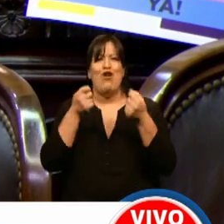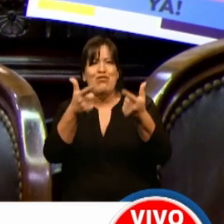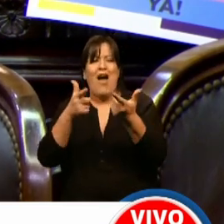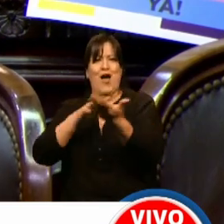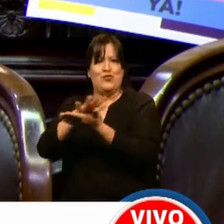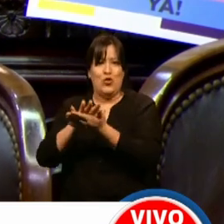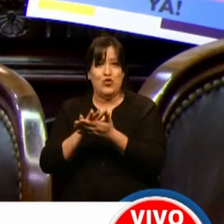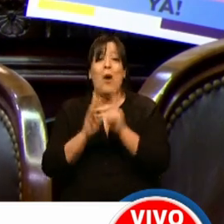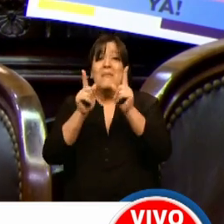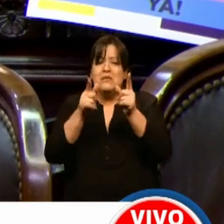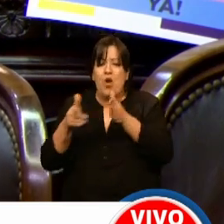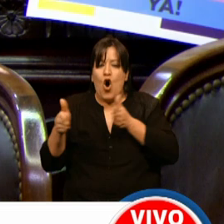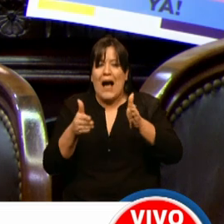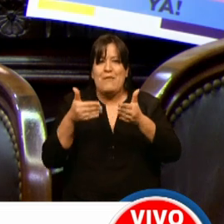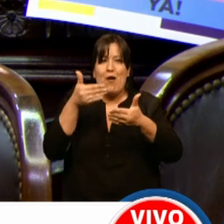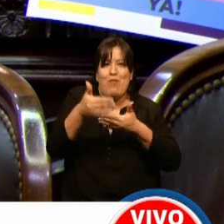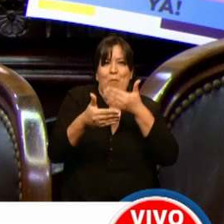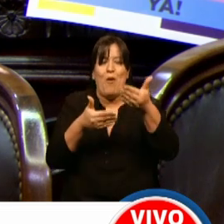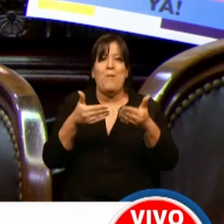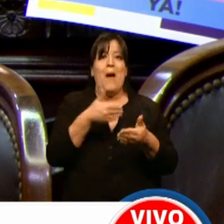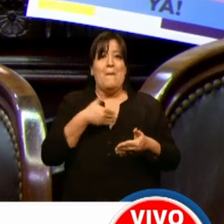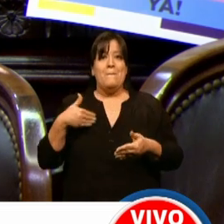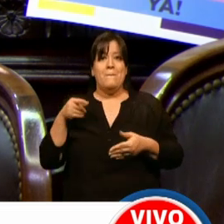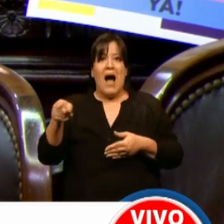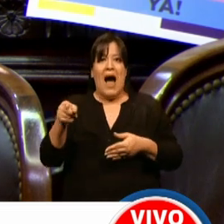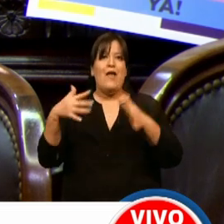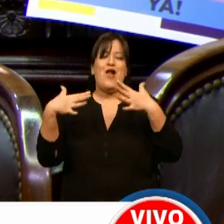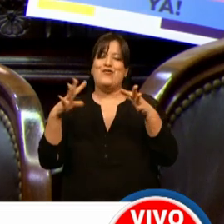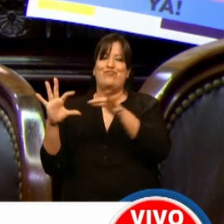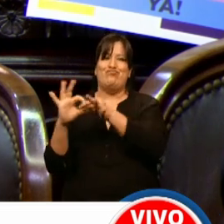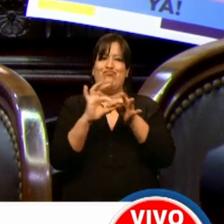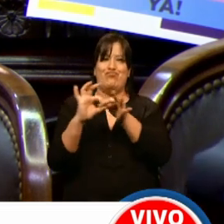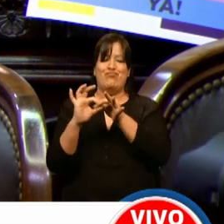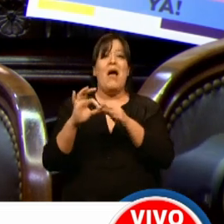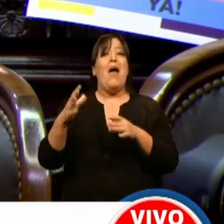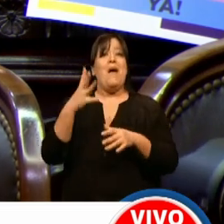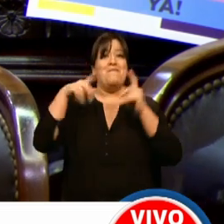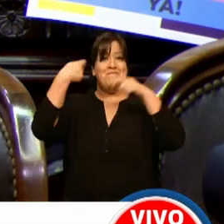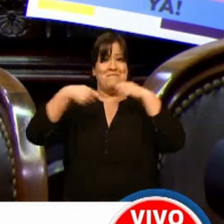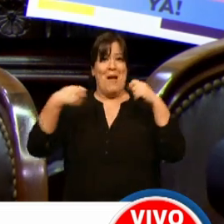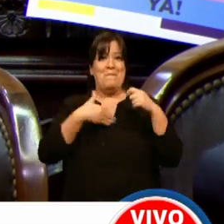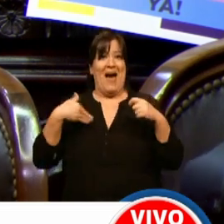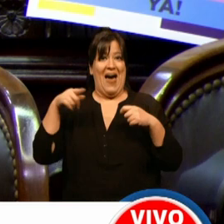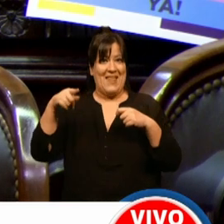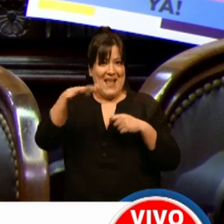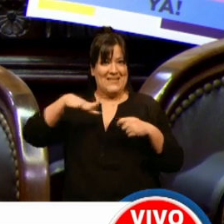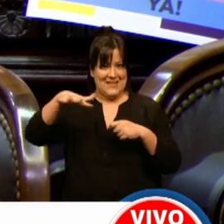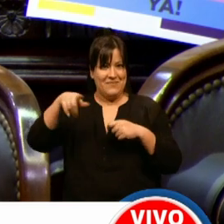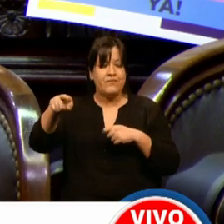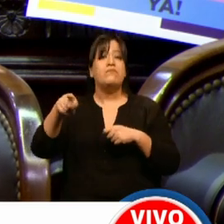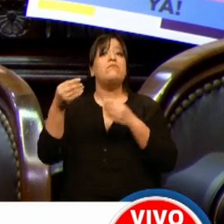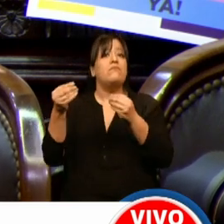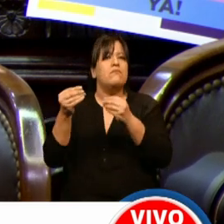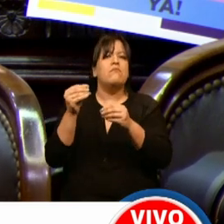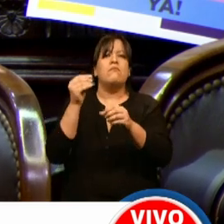camino las madres fueron unas aliadas estratégicas las madres de plaza de mayo quienes de la